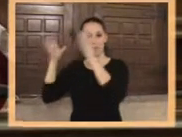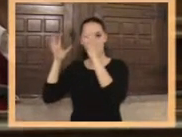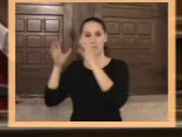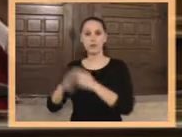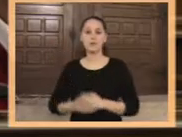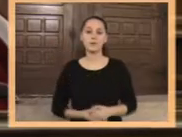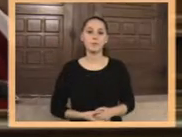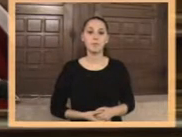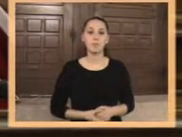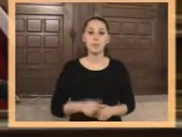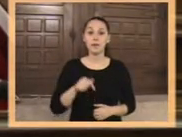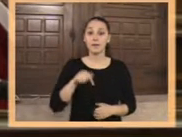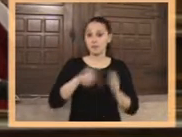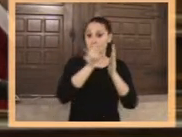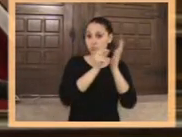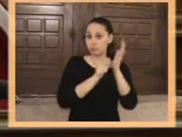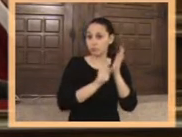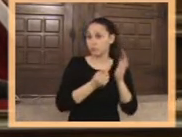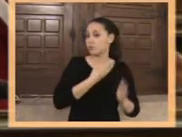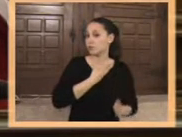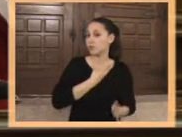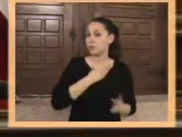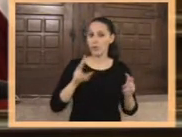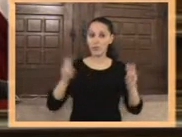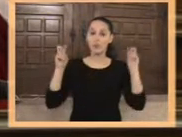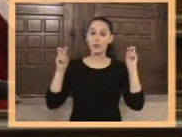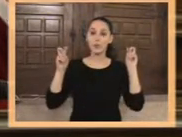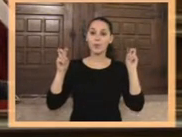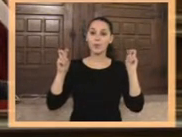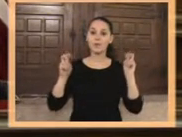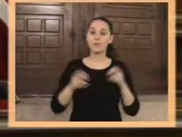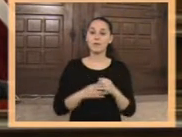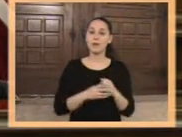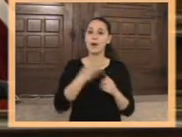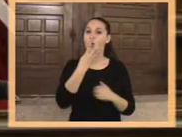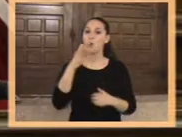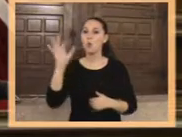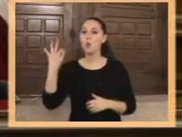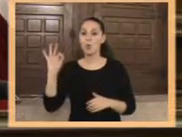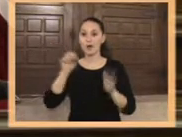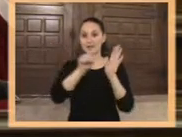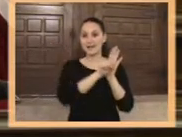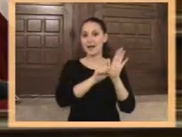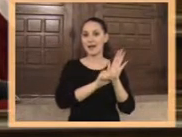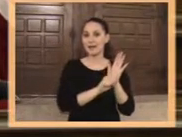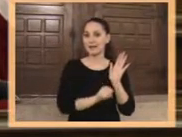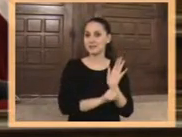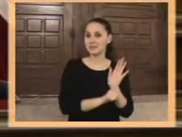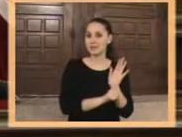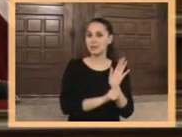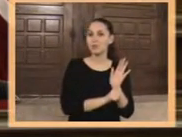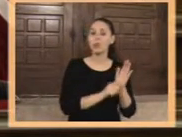Esta nueva ordenanza municipal consta de un total de 40 artículos que se agrupan en